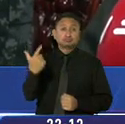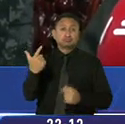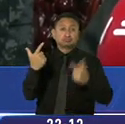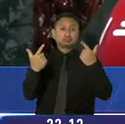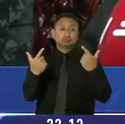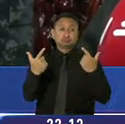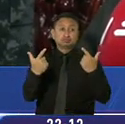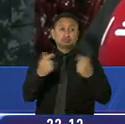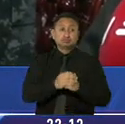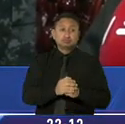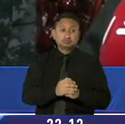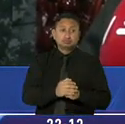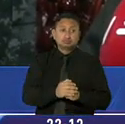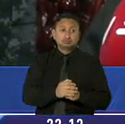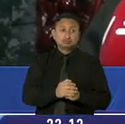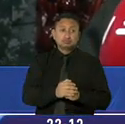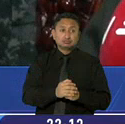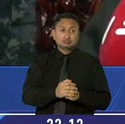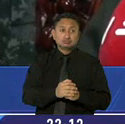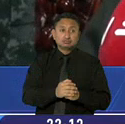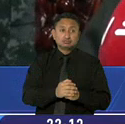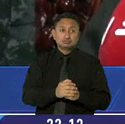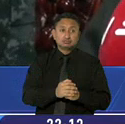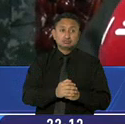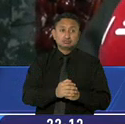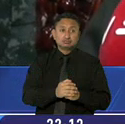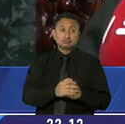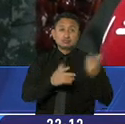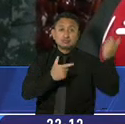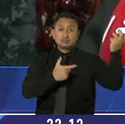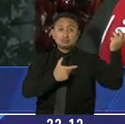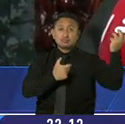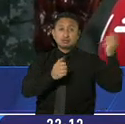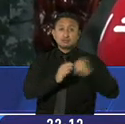rifle marca Remington,